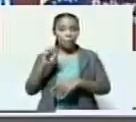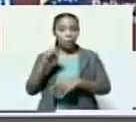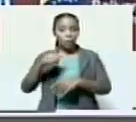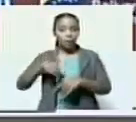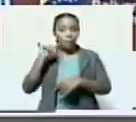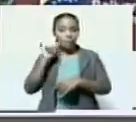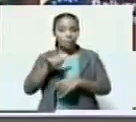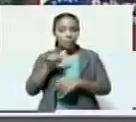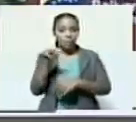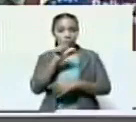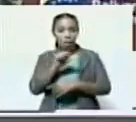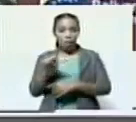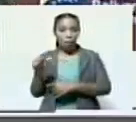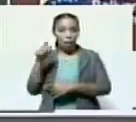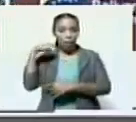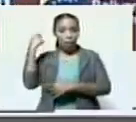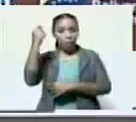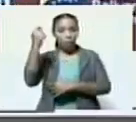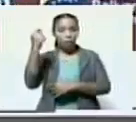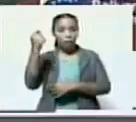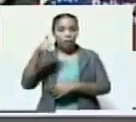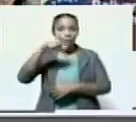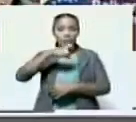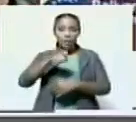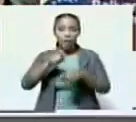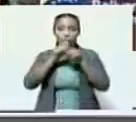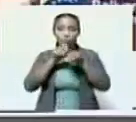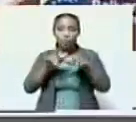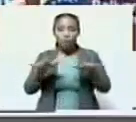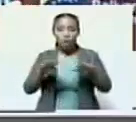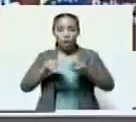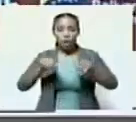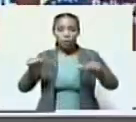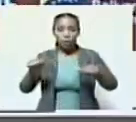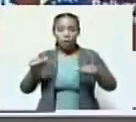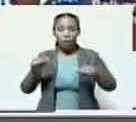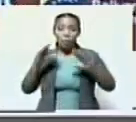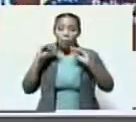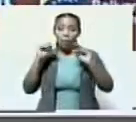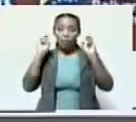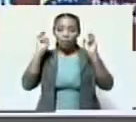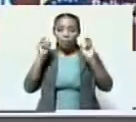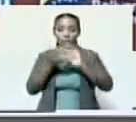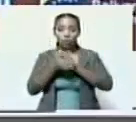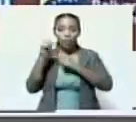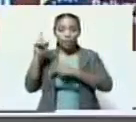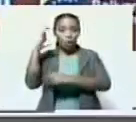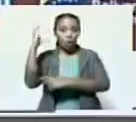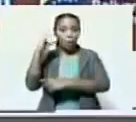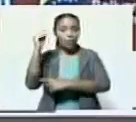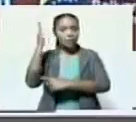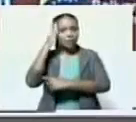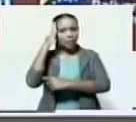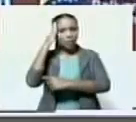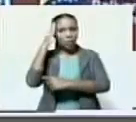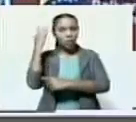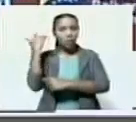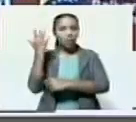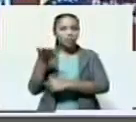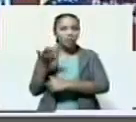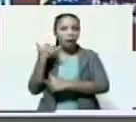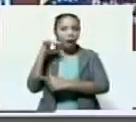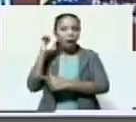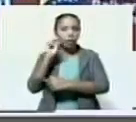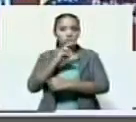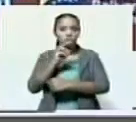semana. Necesitan expandir sus territorios. Y para hablar de territorios, bueno, Colombia sabemos que tiene más